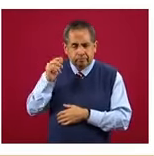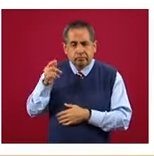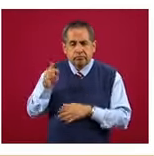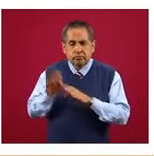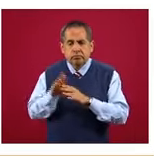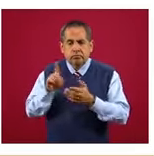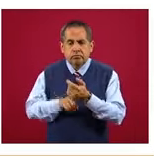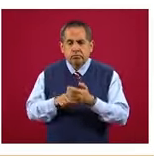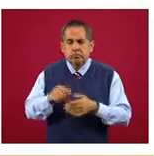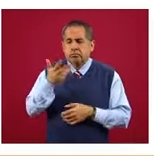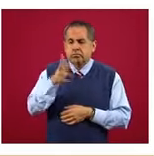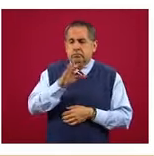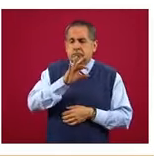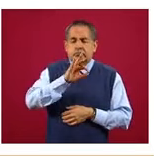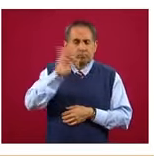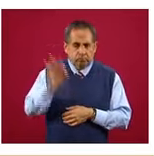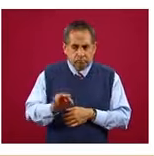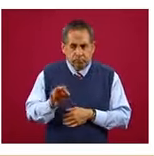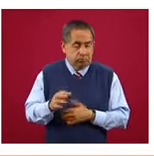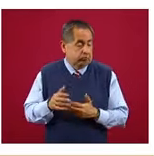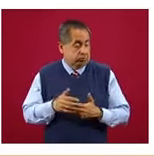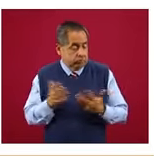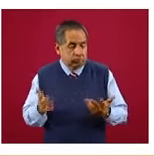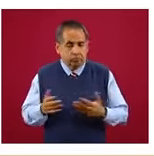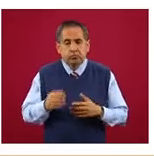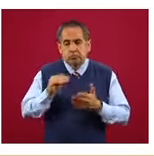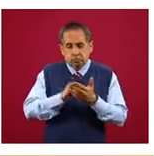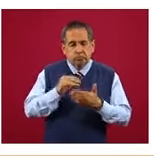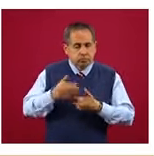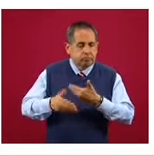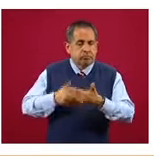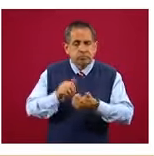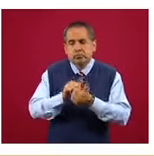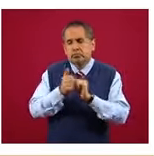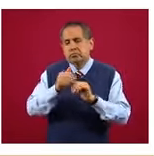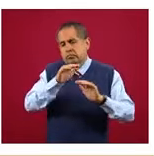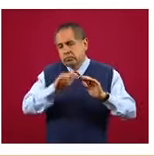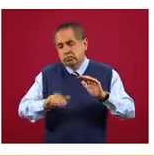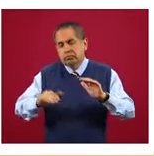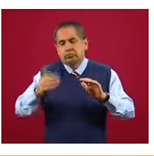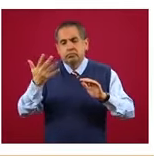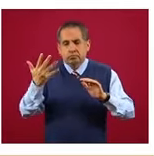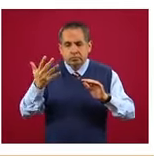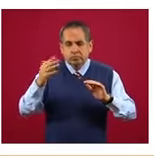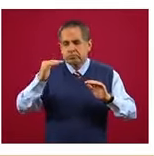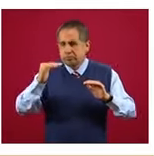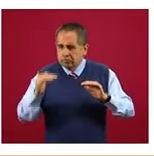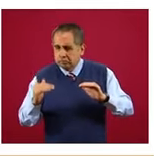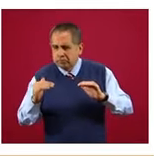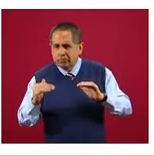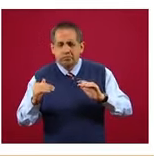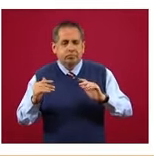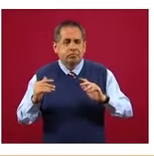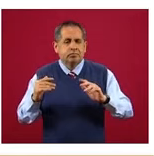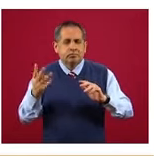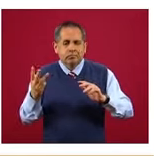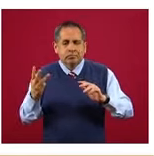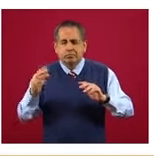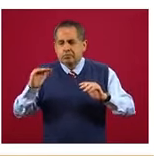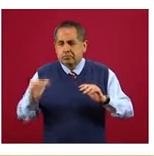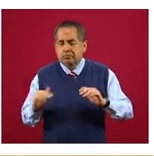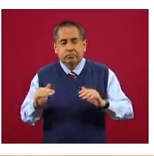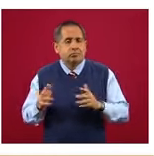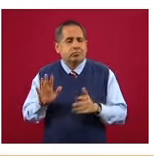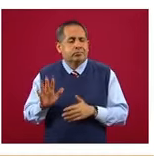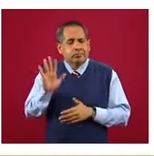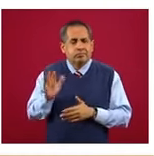cae por debajo del 10% y en la medida que continúa avanzando cae por debajo del 5%, cae por debajo del 3%